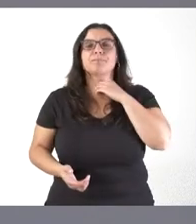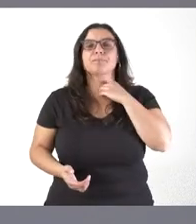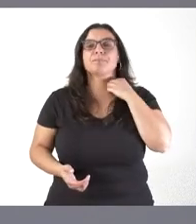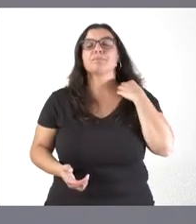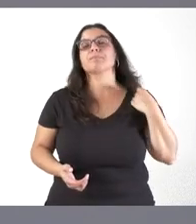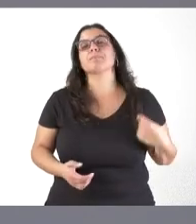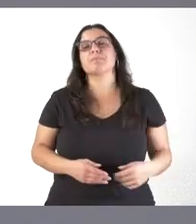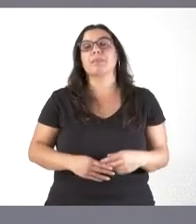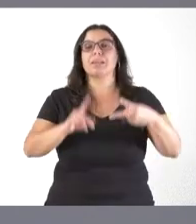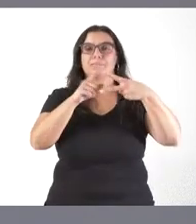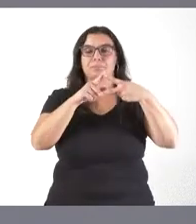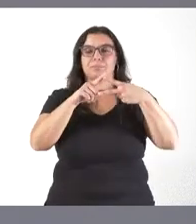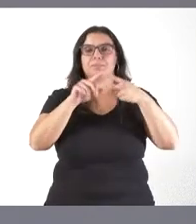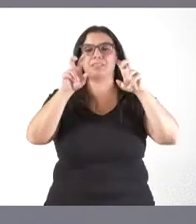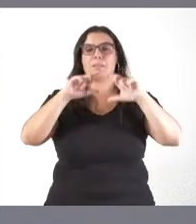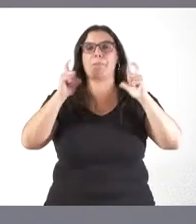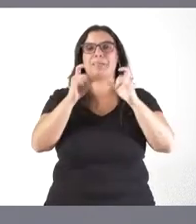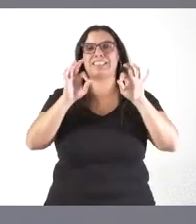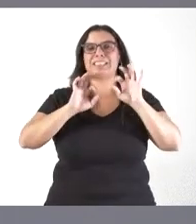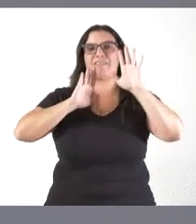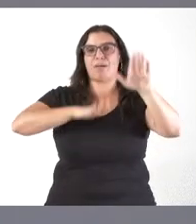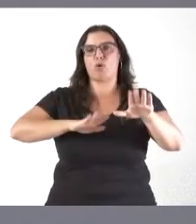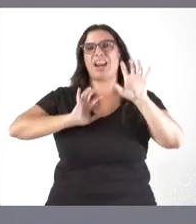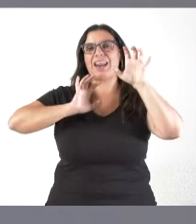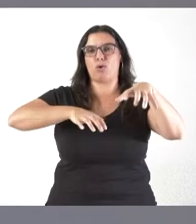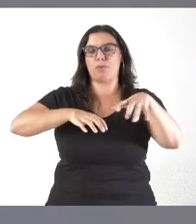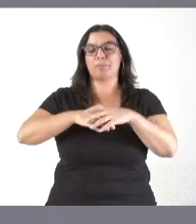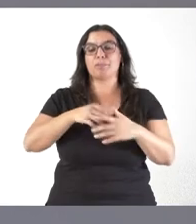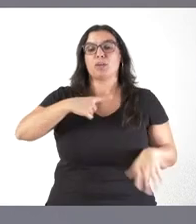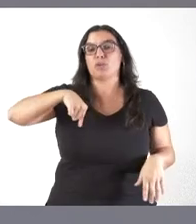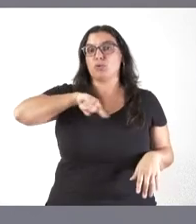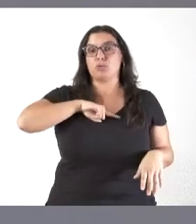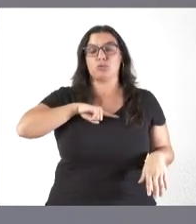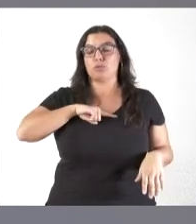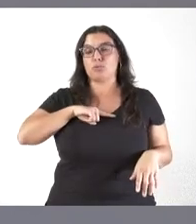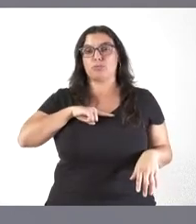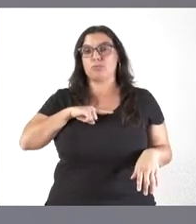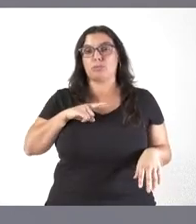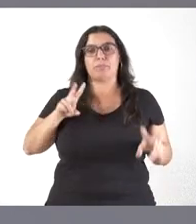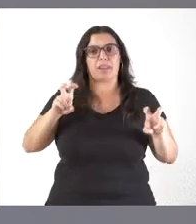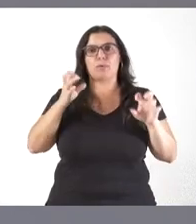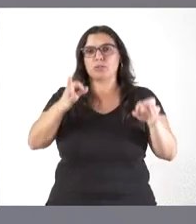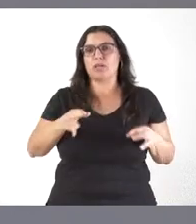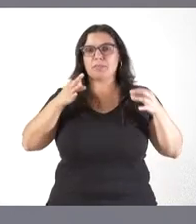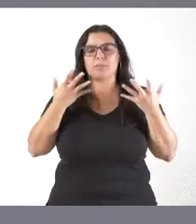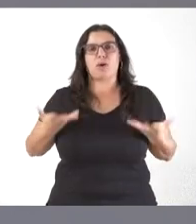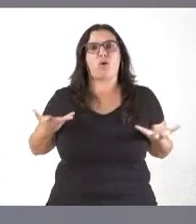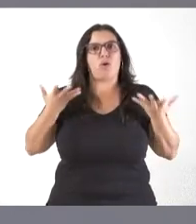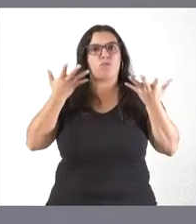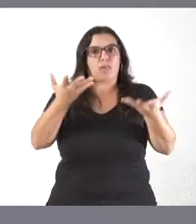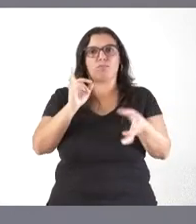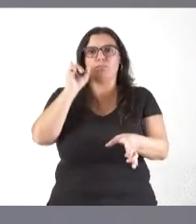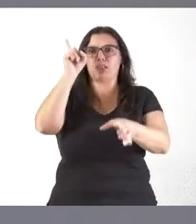adultos que me plantea la mesa por León nosotros desde el momento fuimos con mano tendida Esa mesa por León por parte